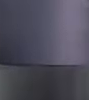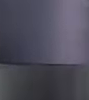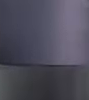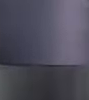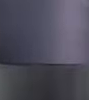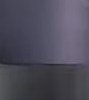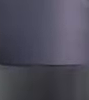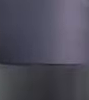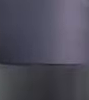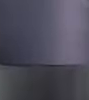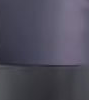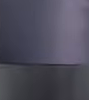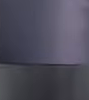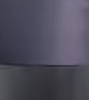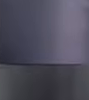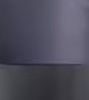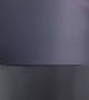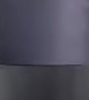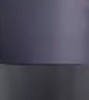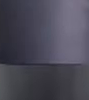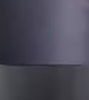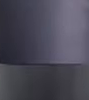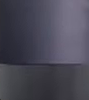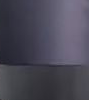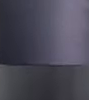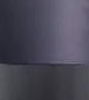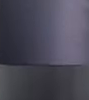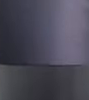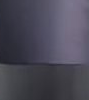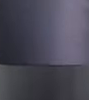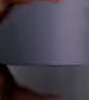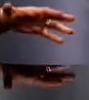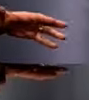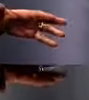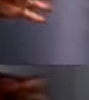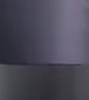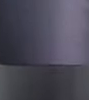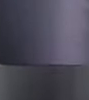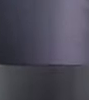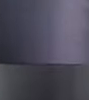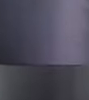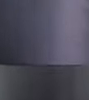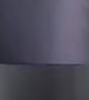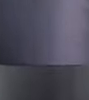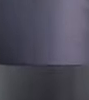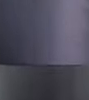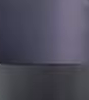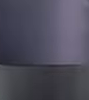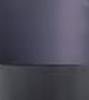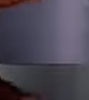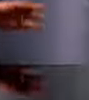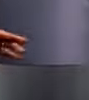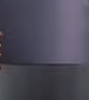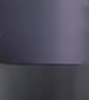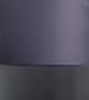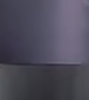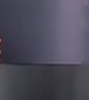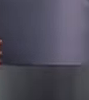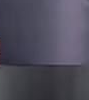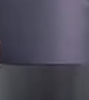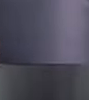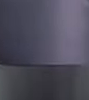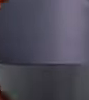del Sistema Estatal DIF, Sandra Chávez Ruelas, entregó apoyos a infantes que han sido reintegrados a sus familias, esto después